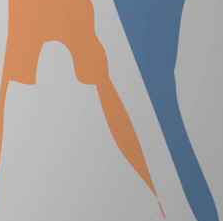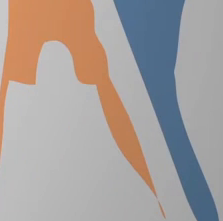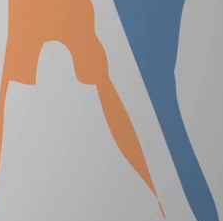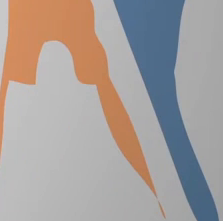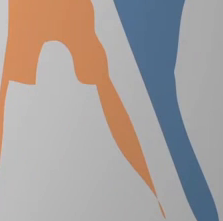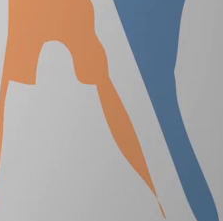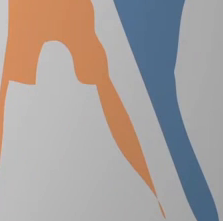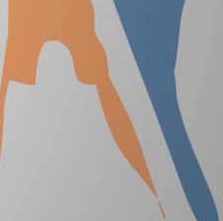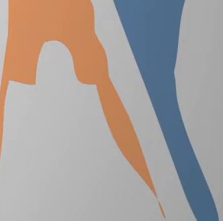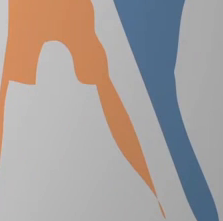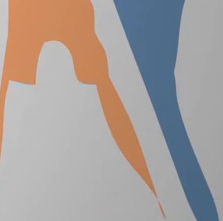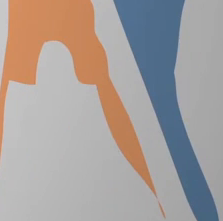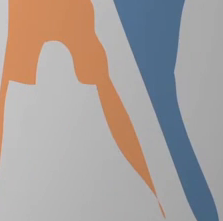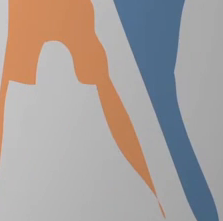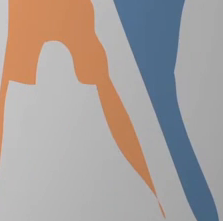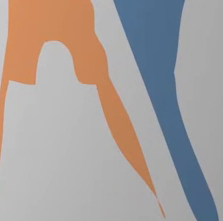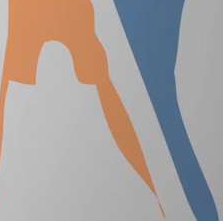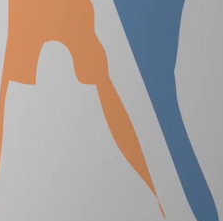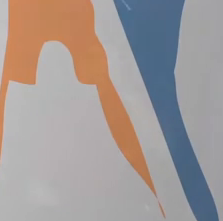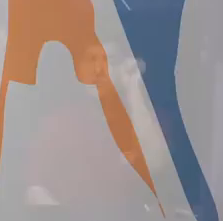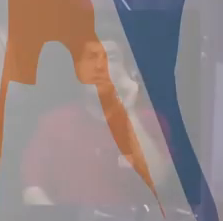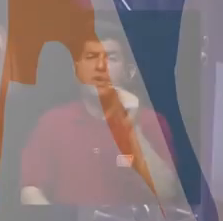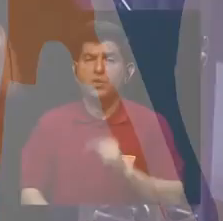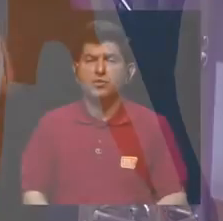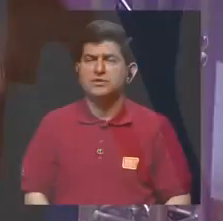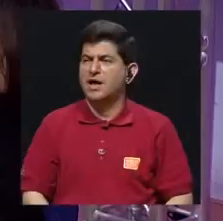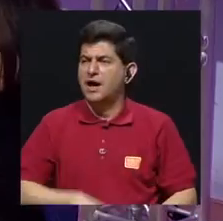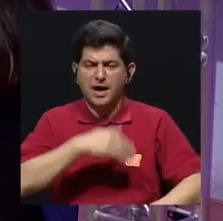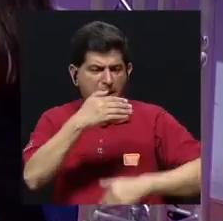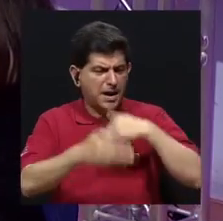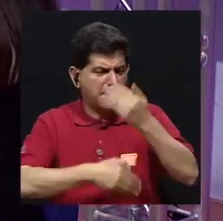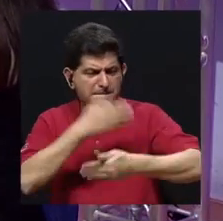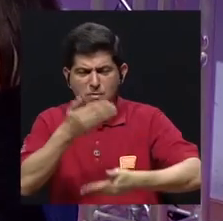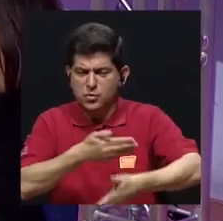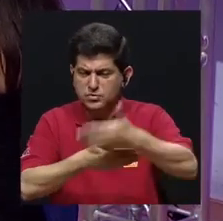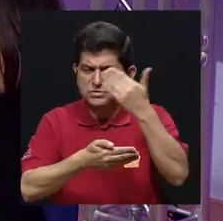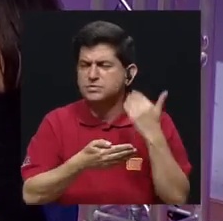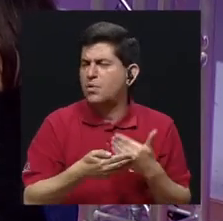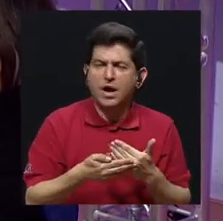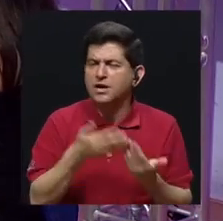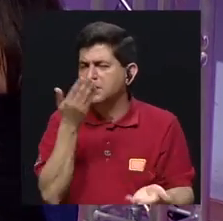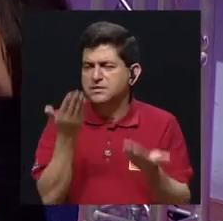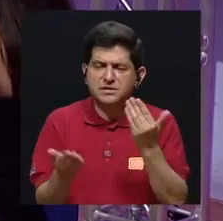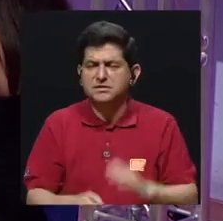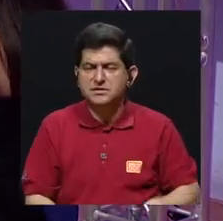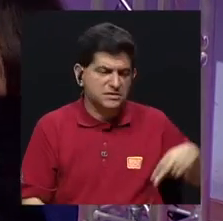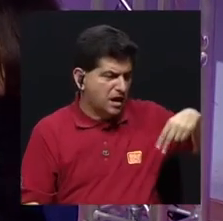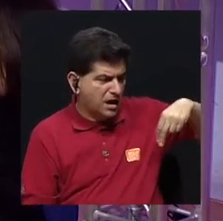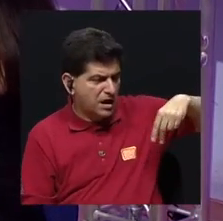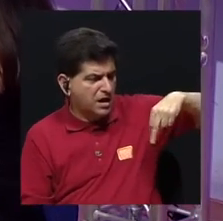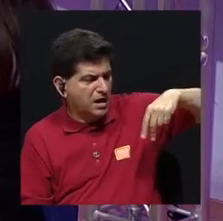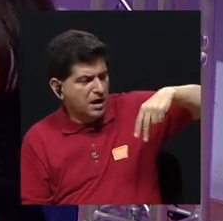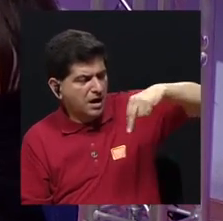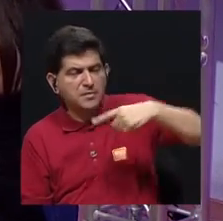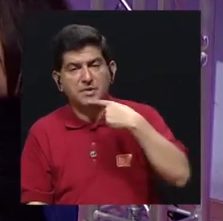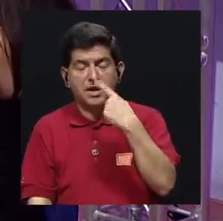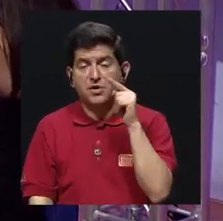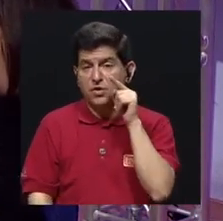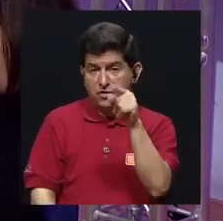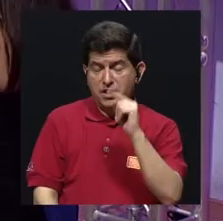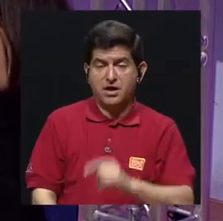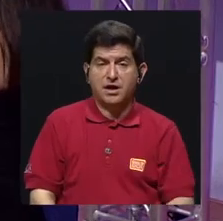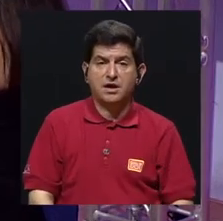Sí, de hecho, precisamente yo les iba a preguntar que cuál era ese proceso antes y después, digamos, de cada caminata, porque como lo había hablado con